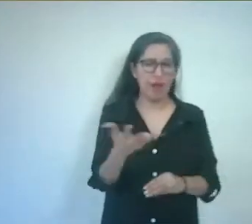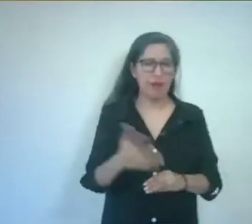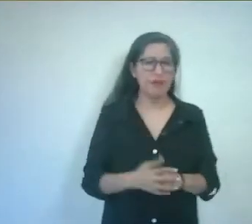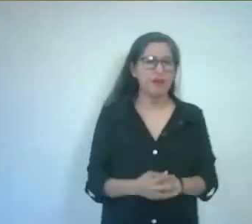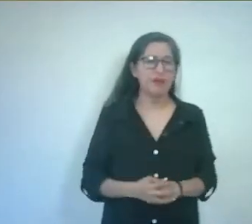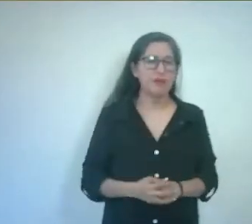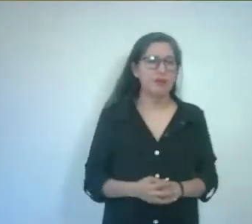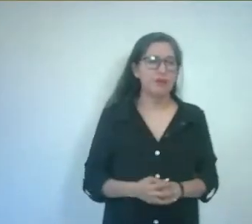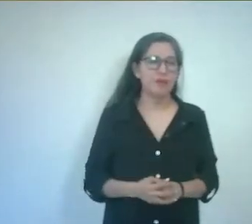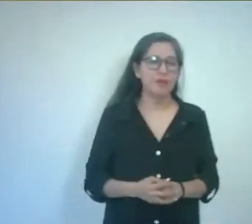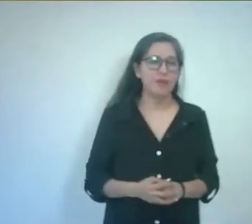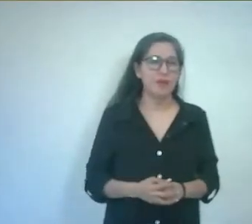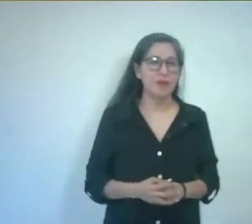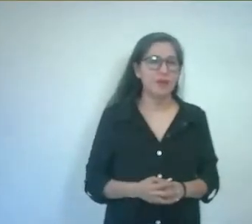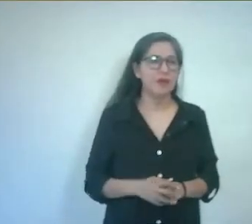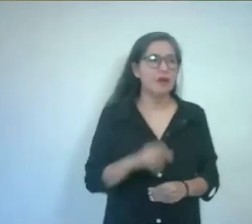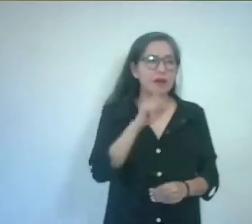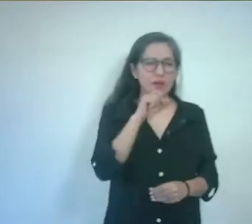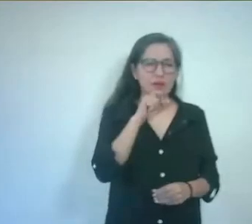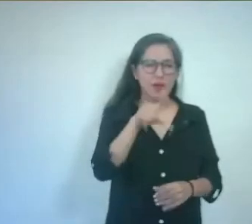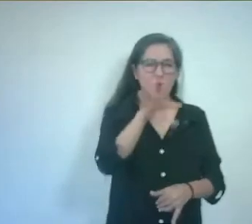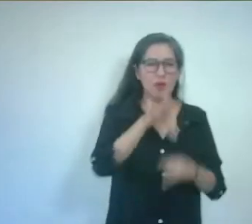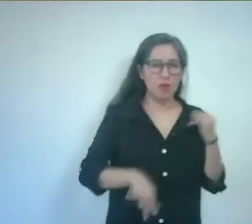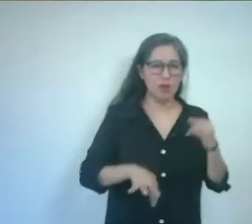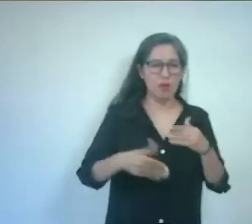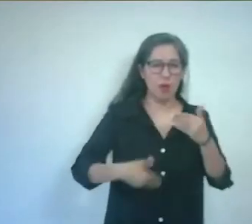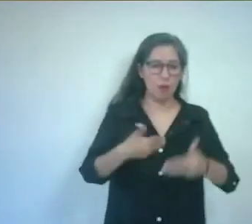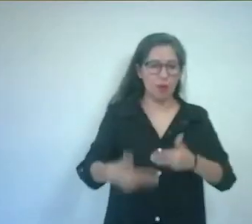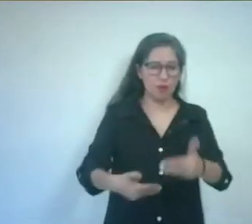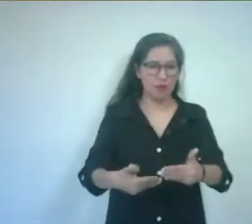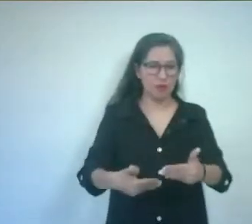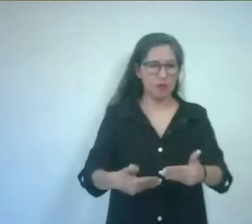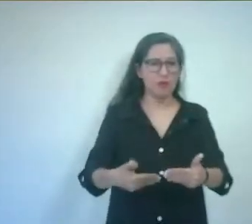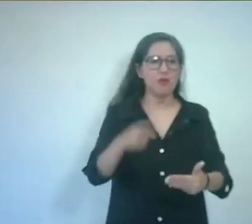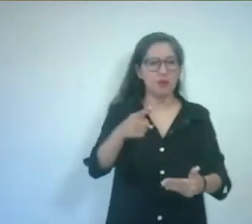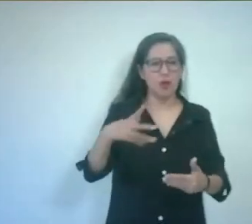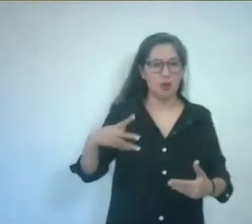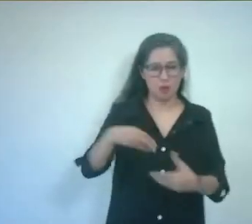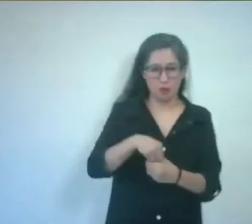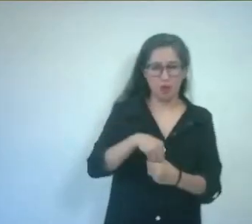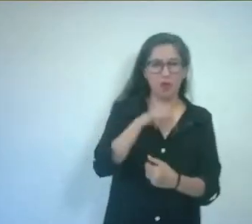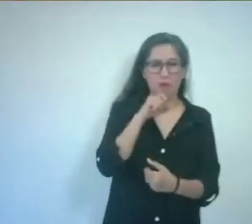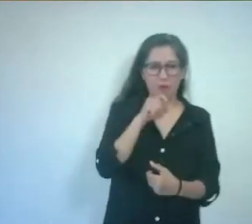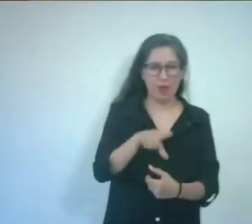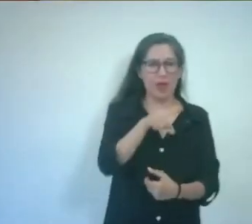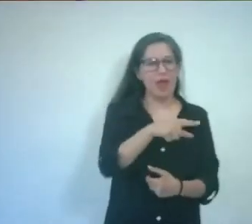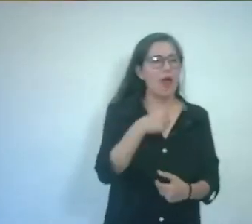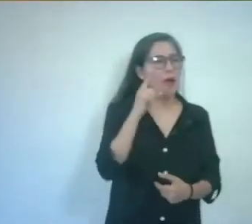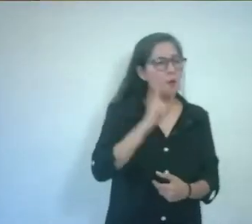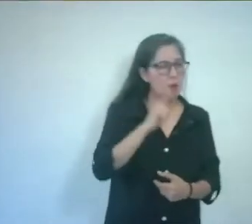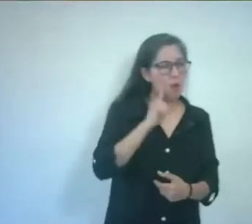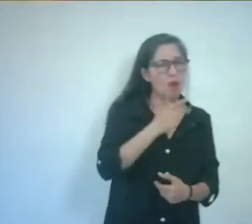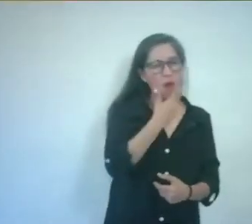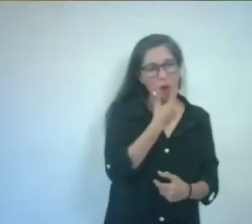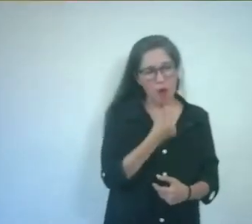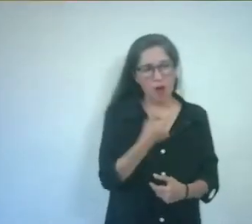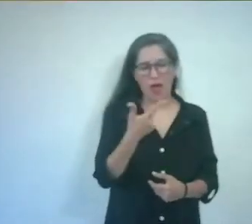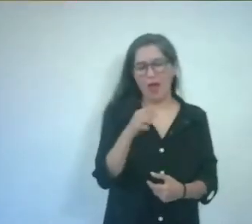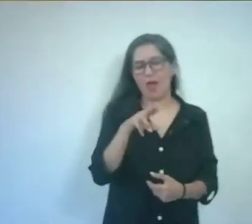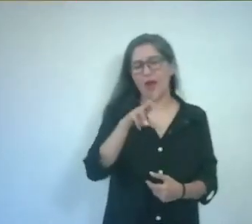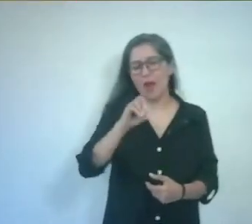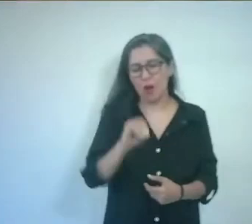ha llevado a que al final de este proceso estén incluidas lo de género, horizontal, vertical,